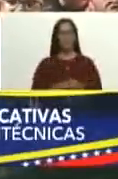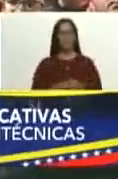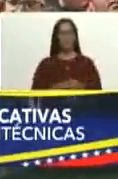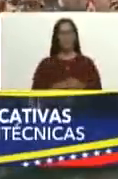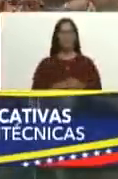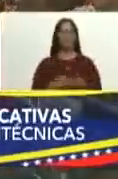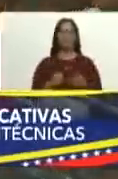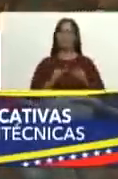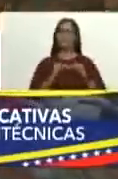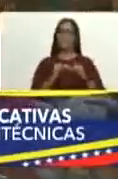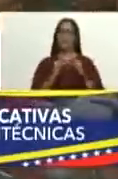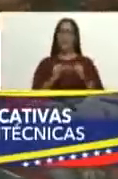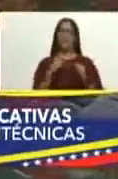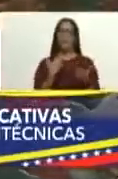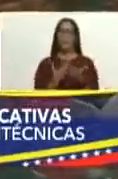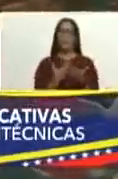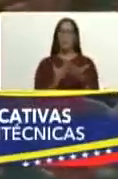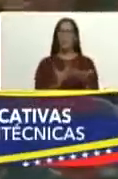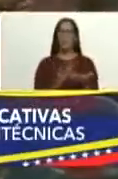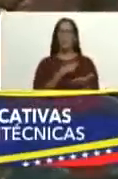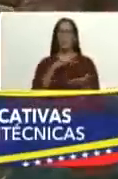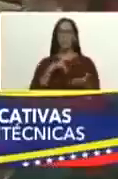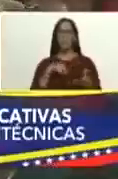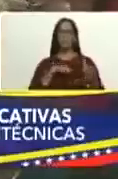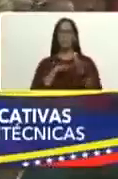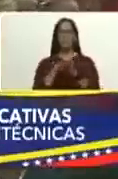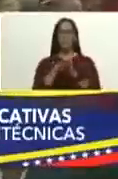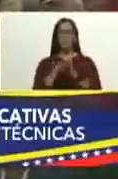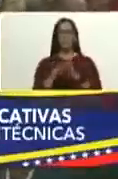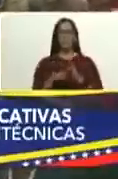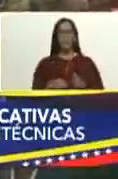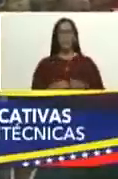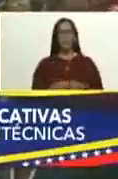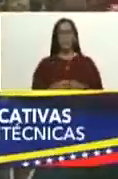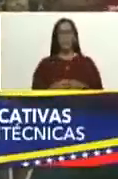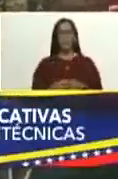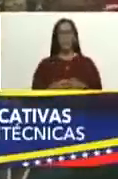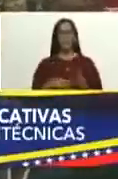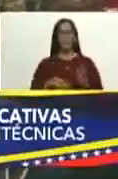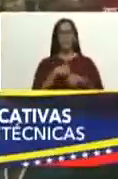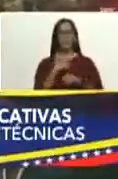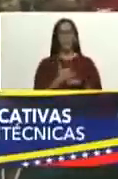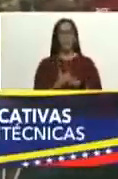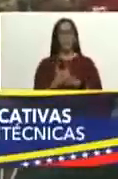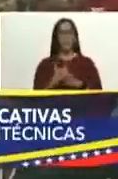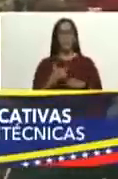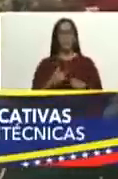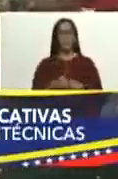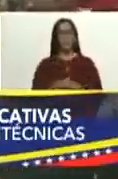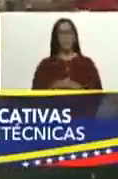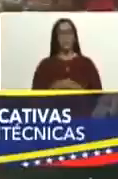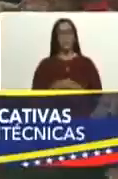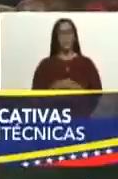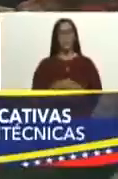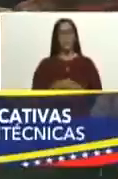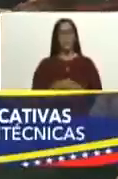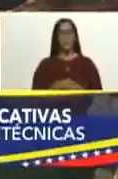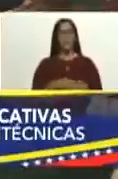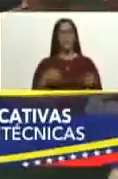mantengamos propuestas, para que nosotros desarrollemos este esquema, que es un proyecto que tenemos que